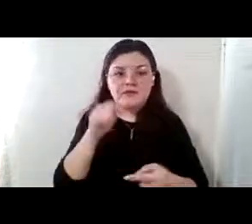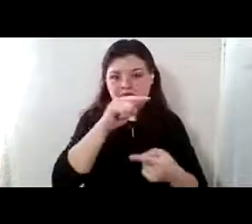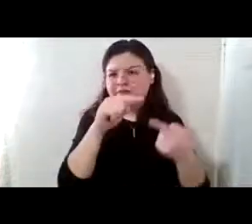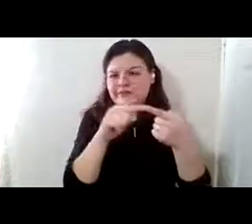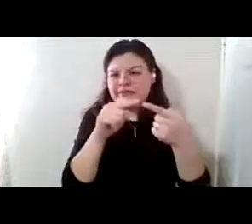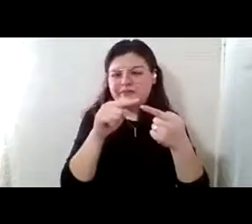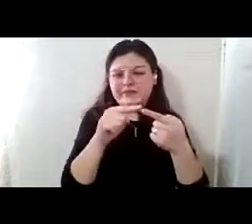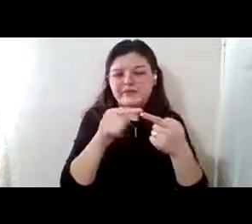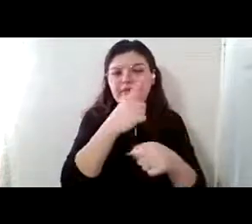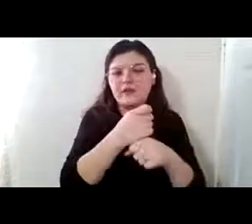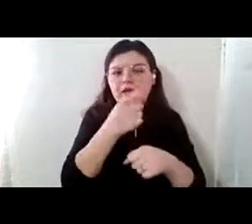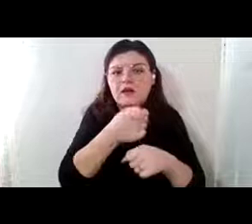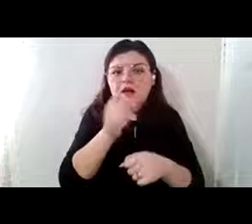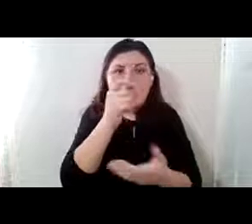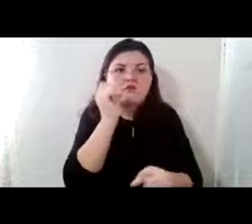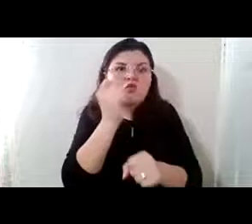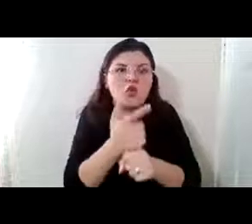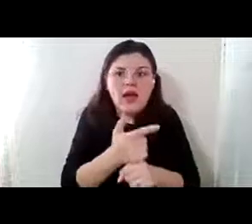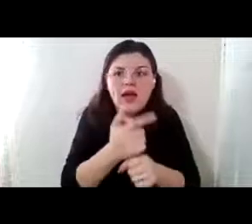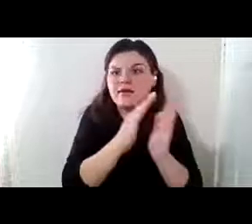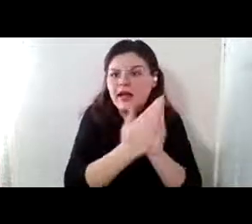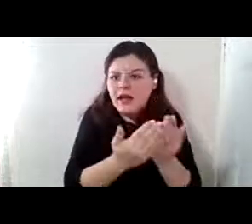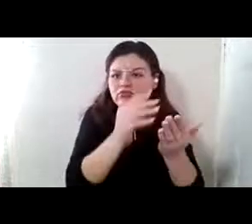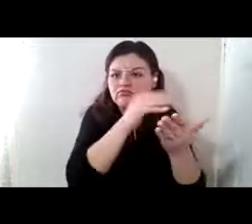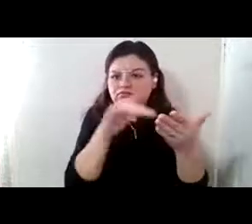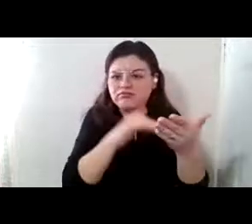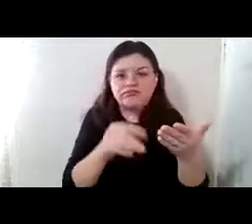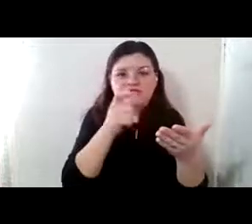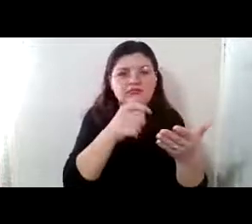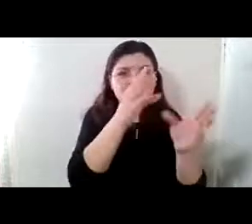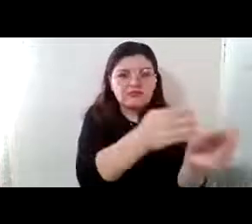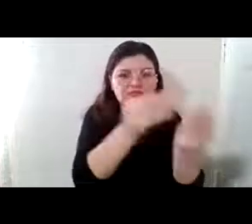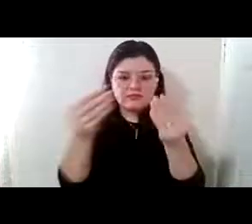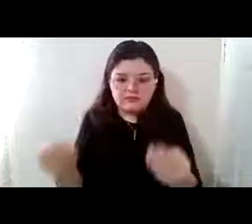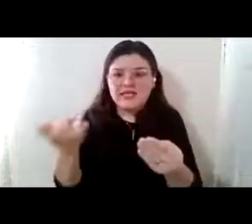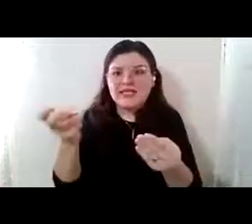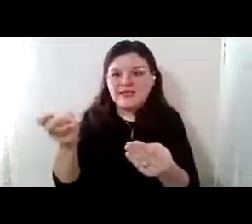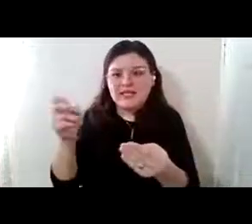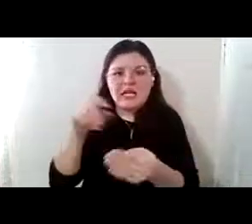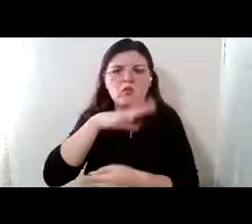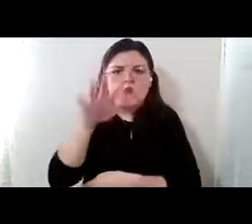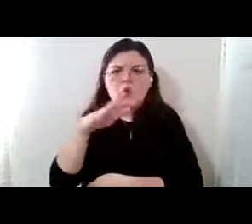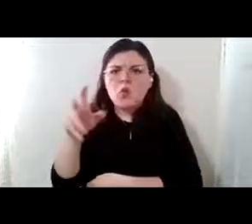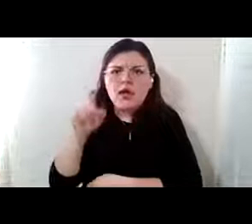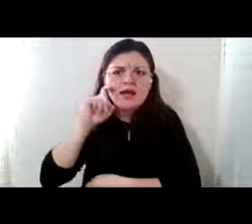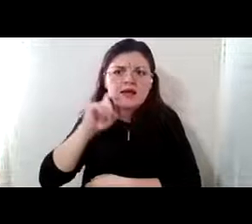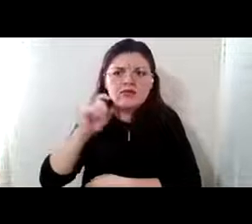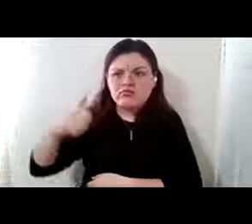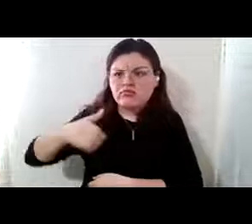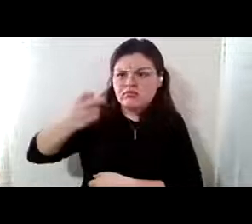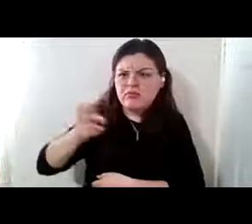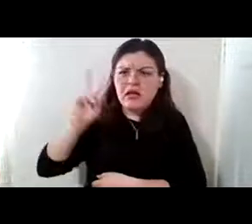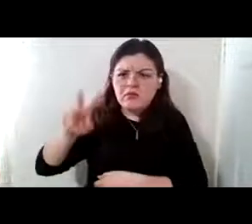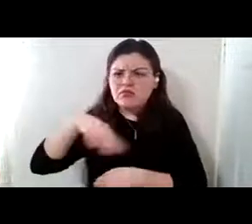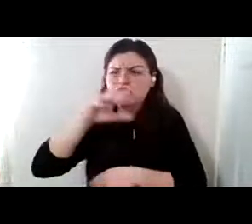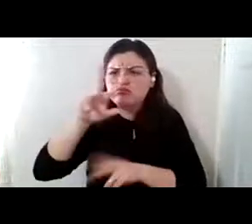El primero es seleccionar un texto. Ahorita estamos hablando de abuso sexual, por lo tanto vamos a buscar un texto que esté relacionado directamente